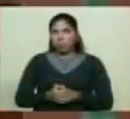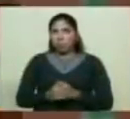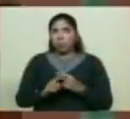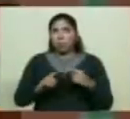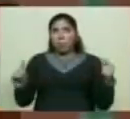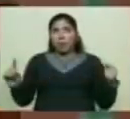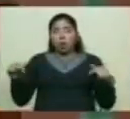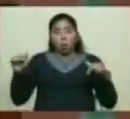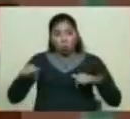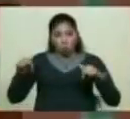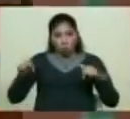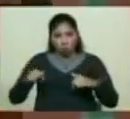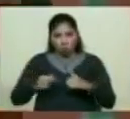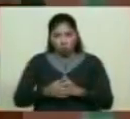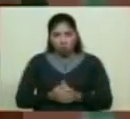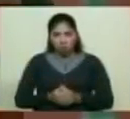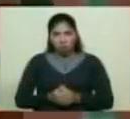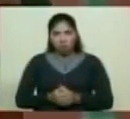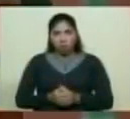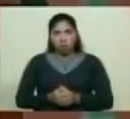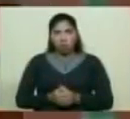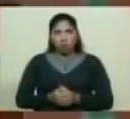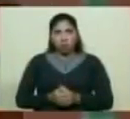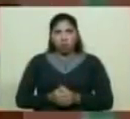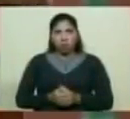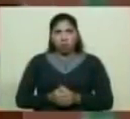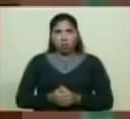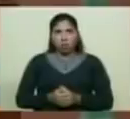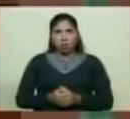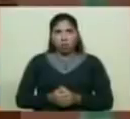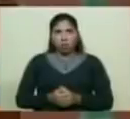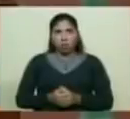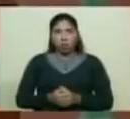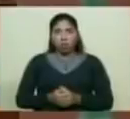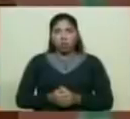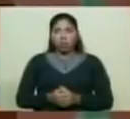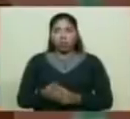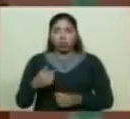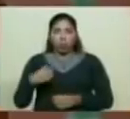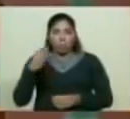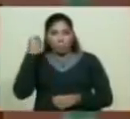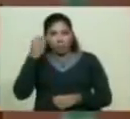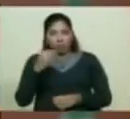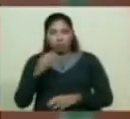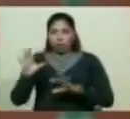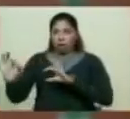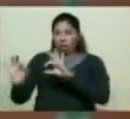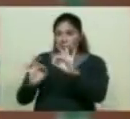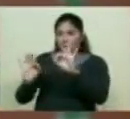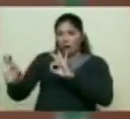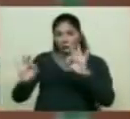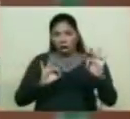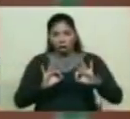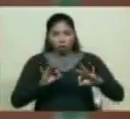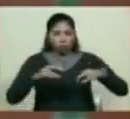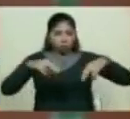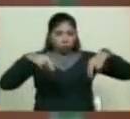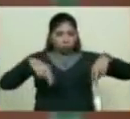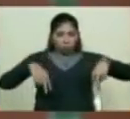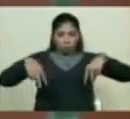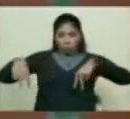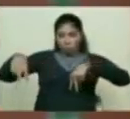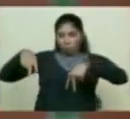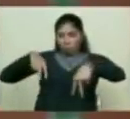estas breves palabras porque creo que con la actuación extraordinaria de los muchachos y muchachas